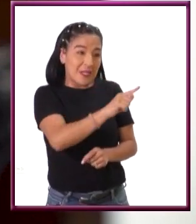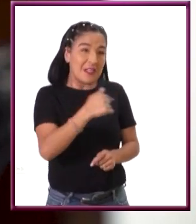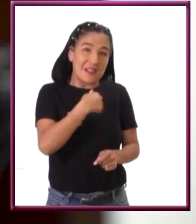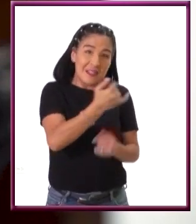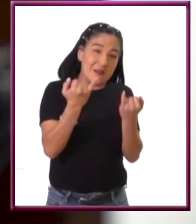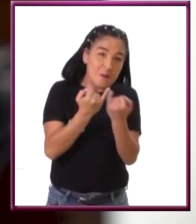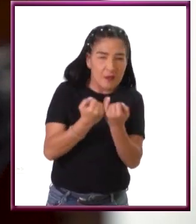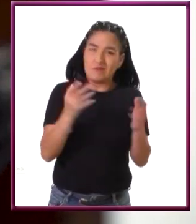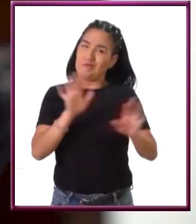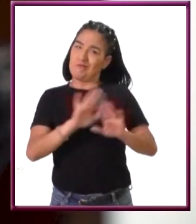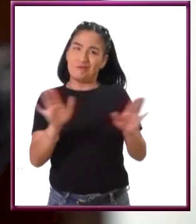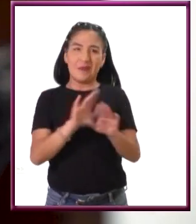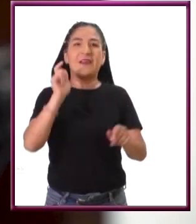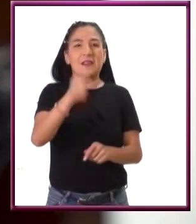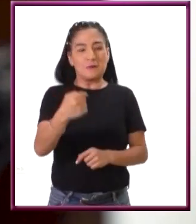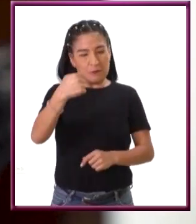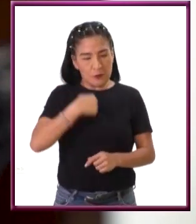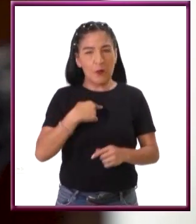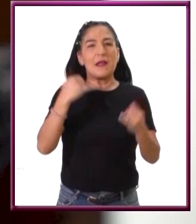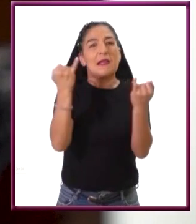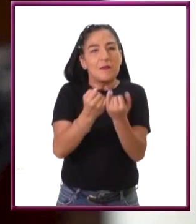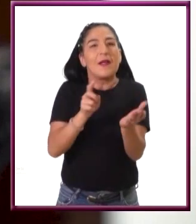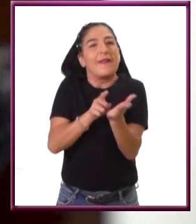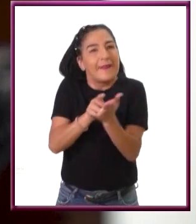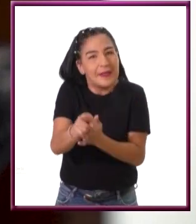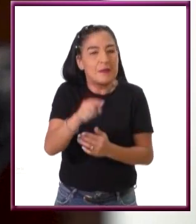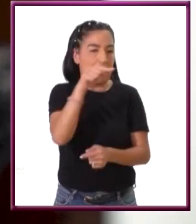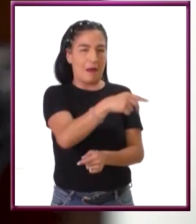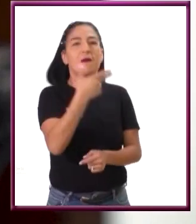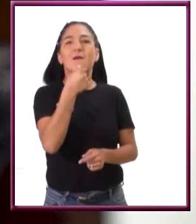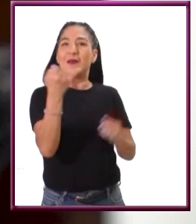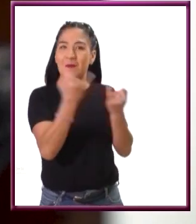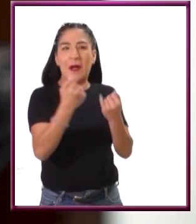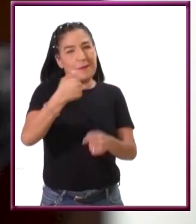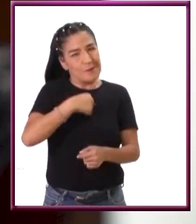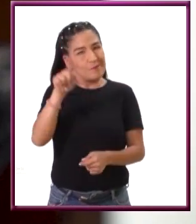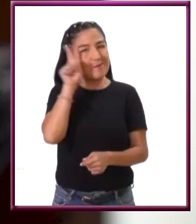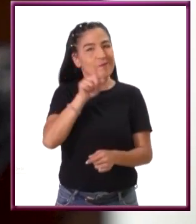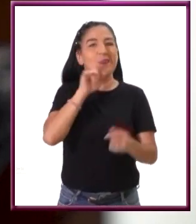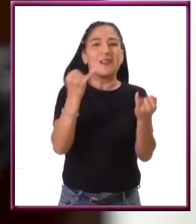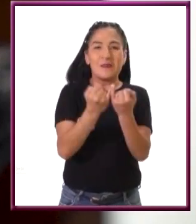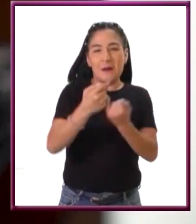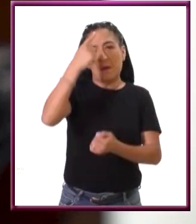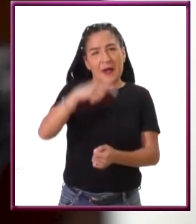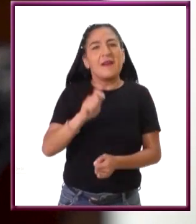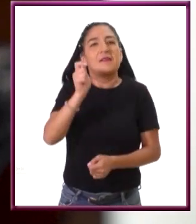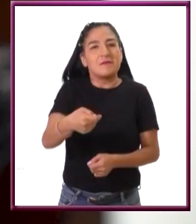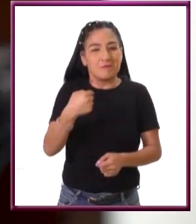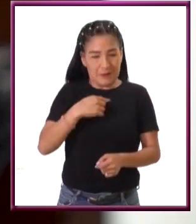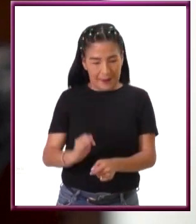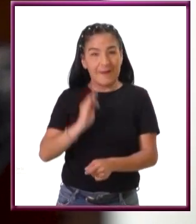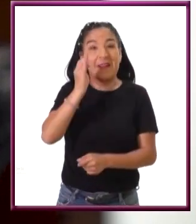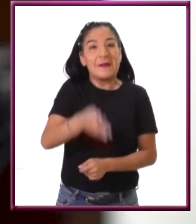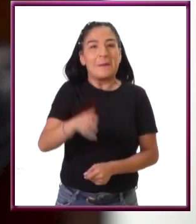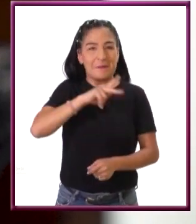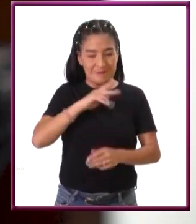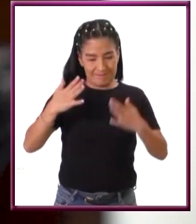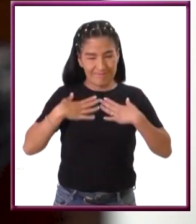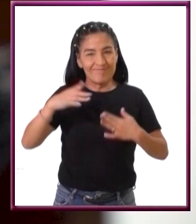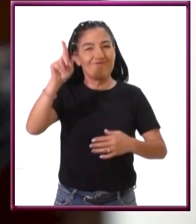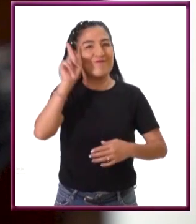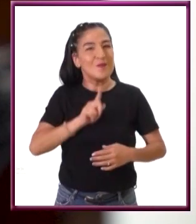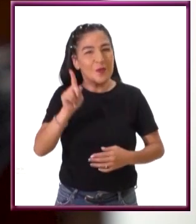hombre. Lo que yo necesito es tener el mismo acceso a los derechos que los hombres, para entonces poder acceder yo desde